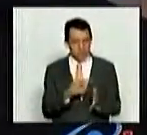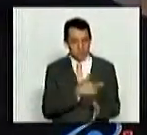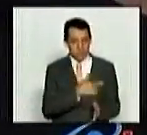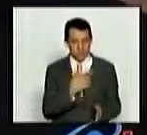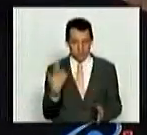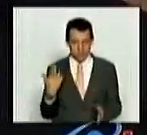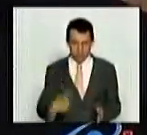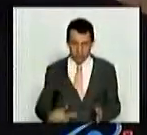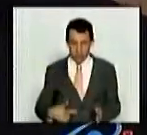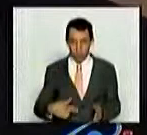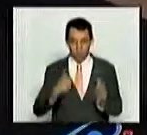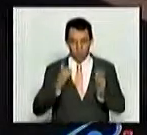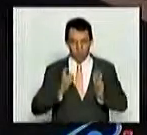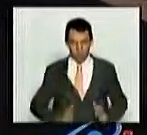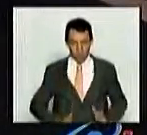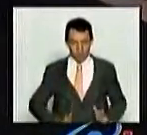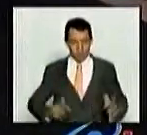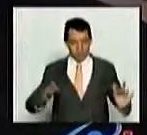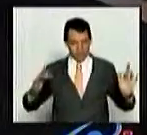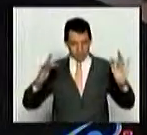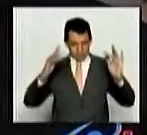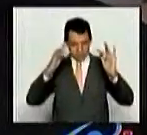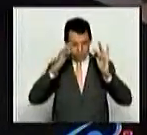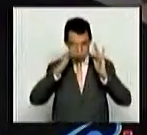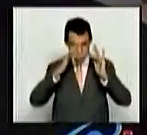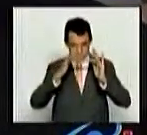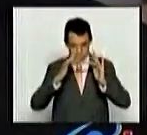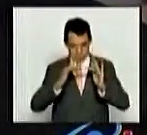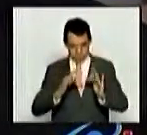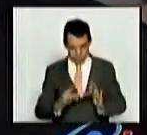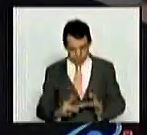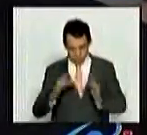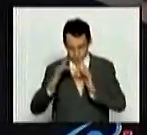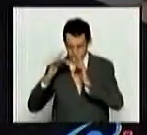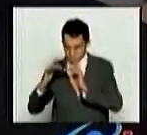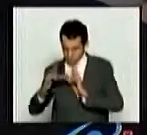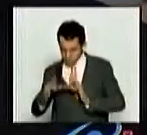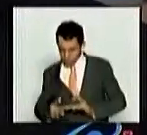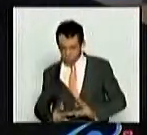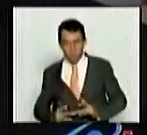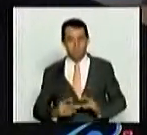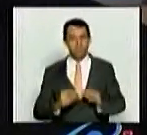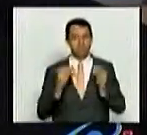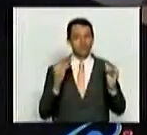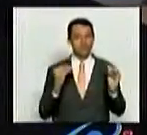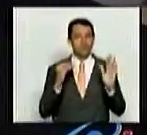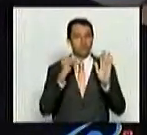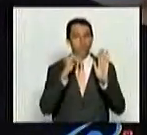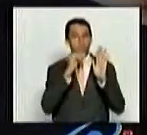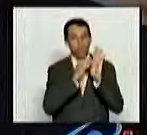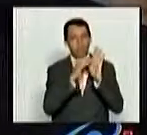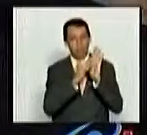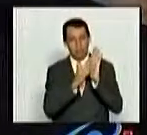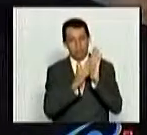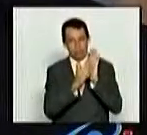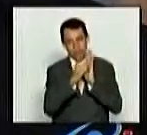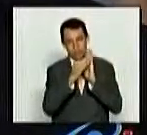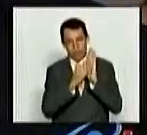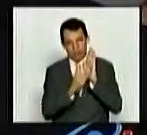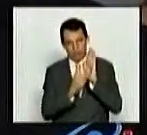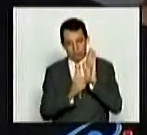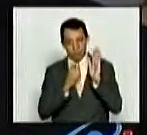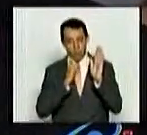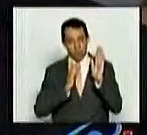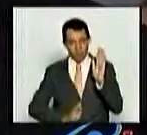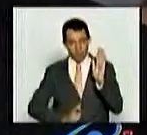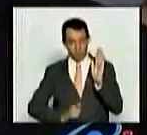Una de las cosas que vamos a ir como entendiendo es que de los 1600 puntos de estimulación de terapia neural o de interferencia con la terapia